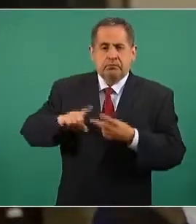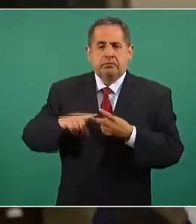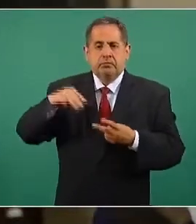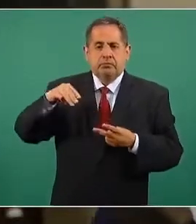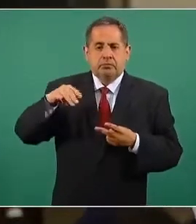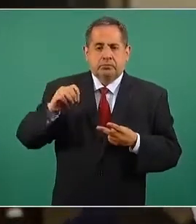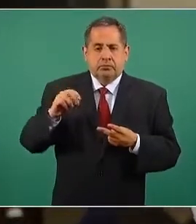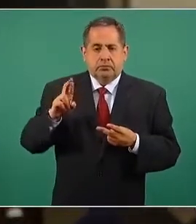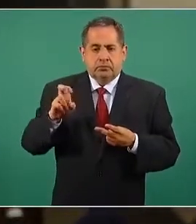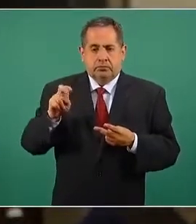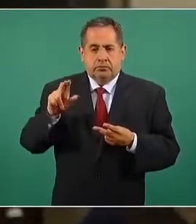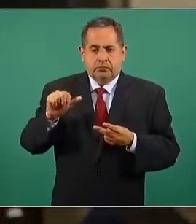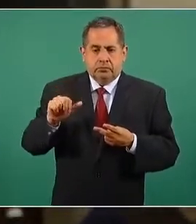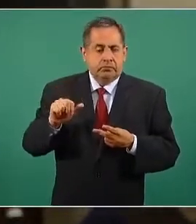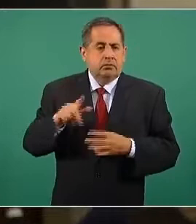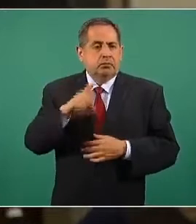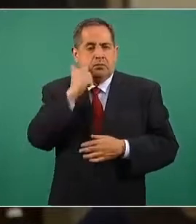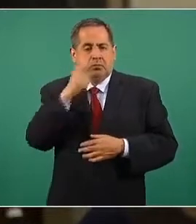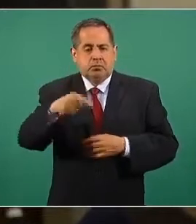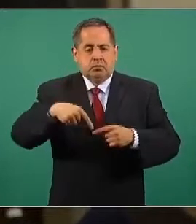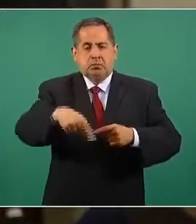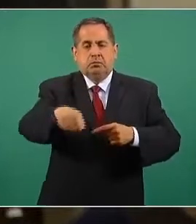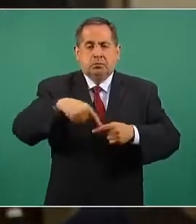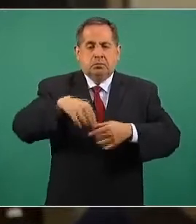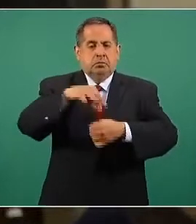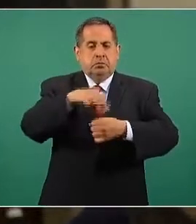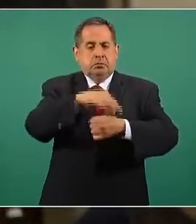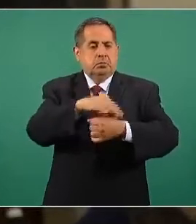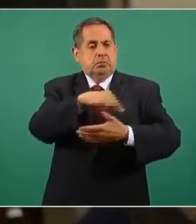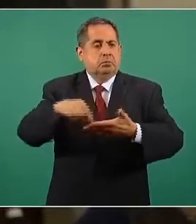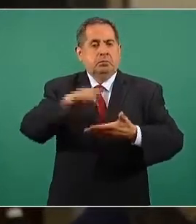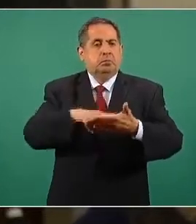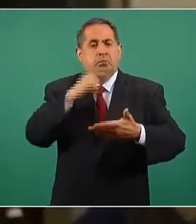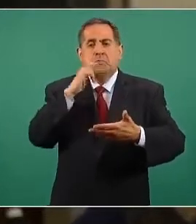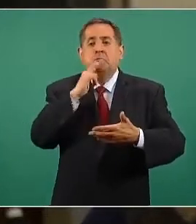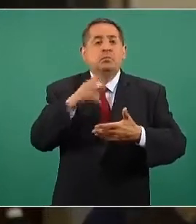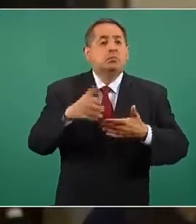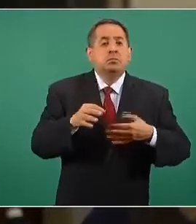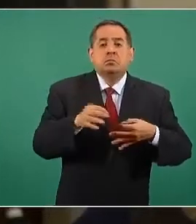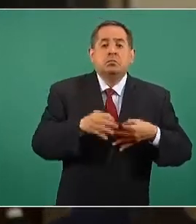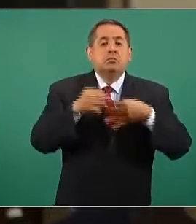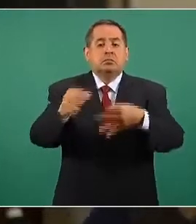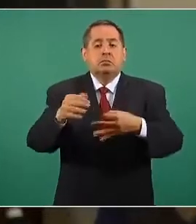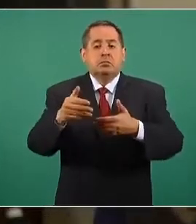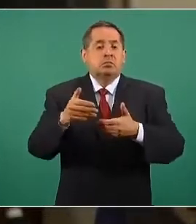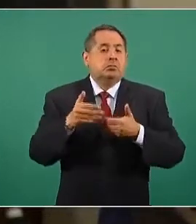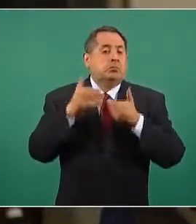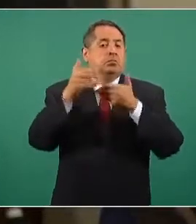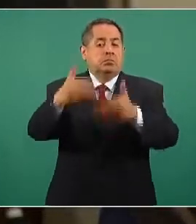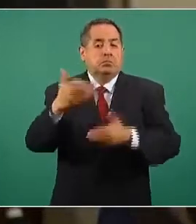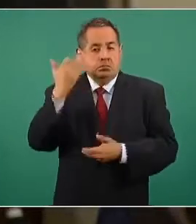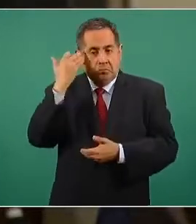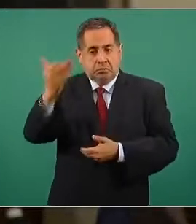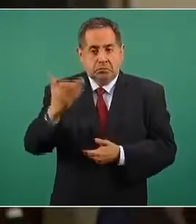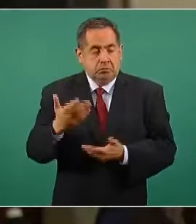buscando evitar las elecciones de este año, posponerlas para el próximo periodo porque